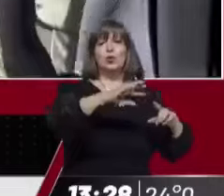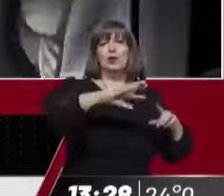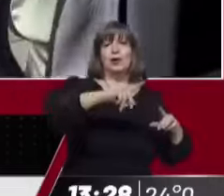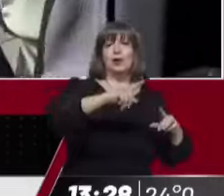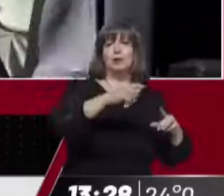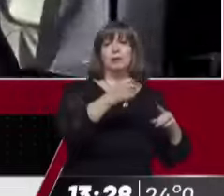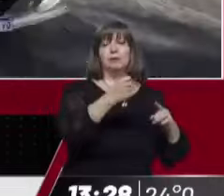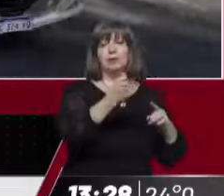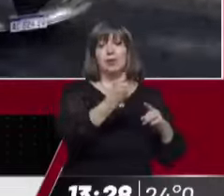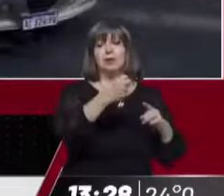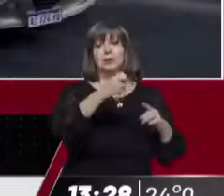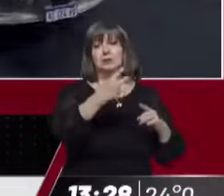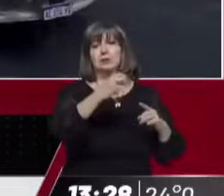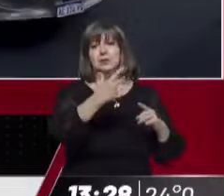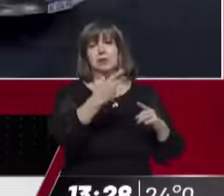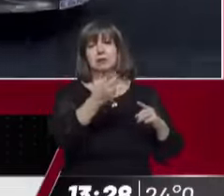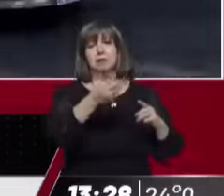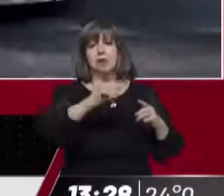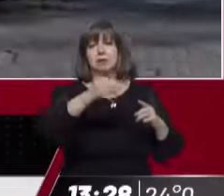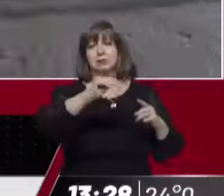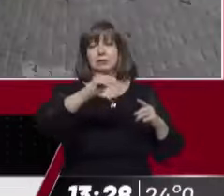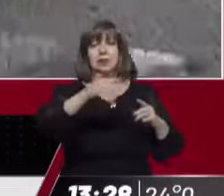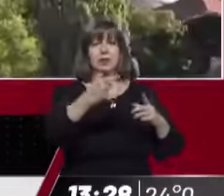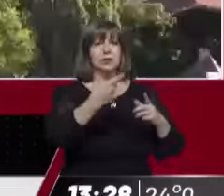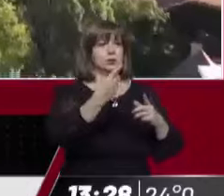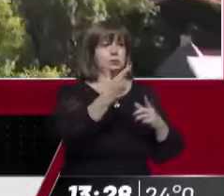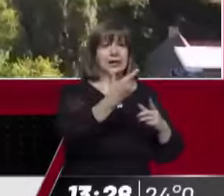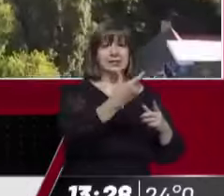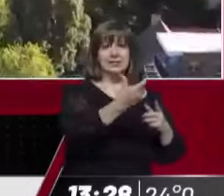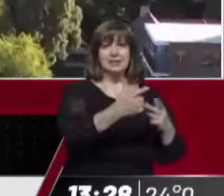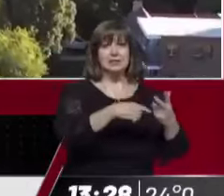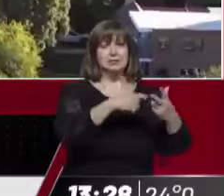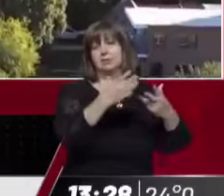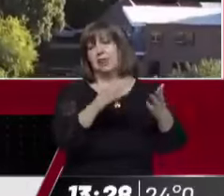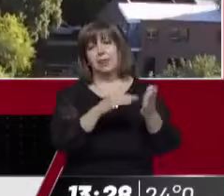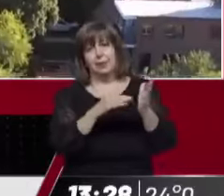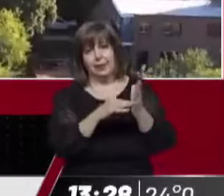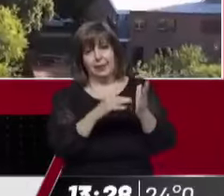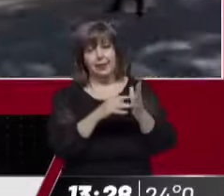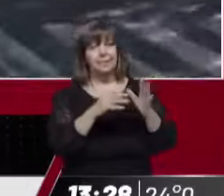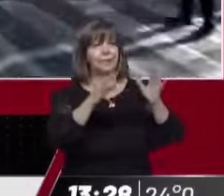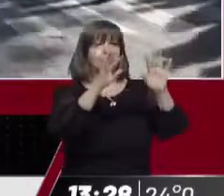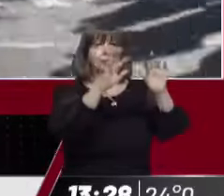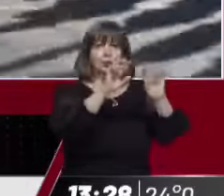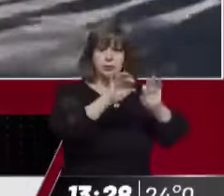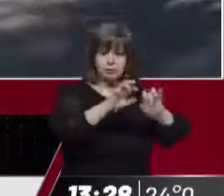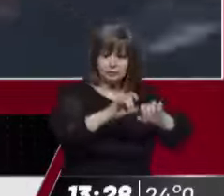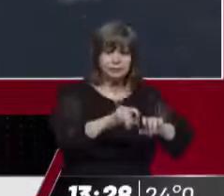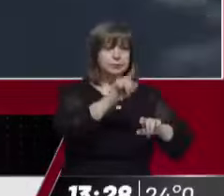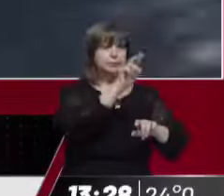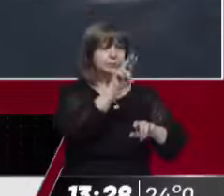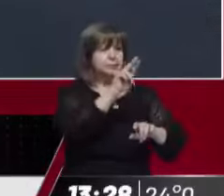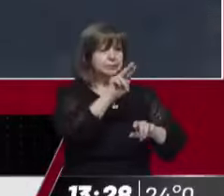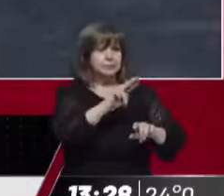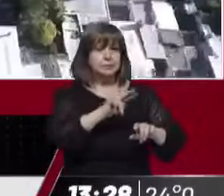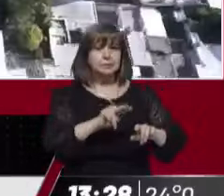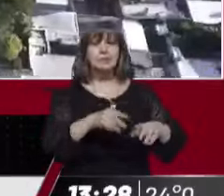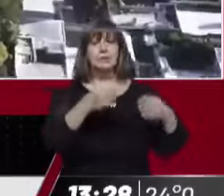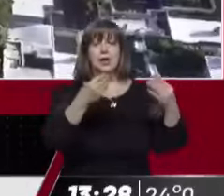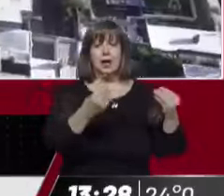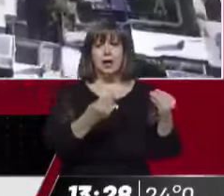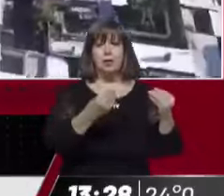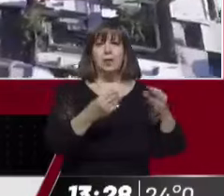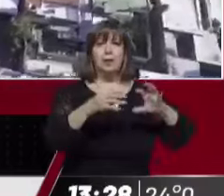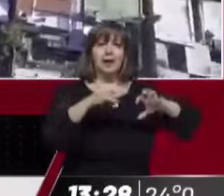esto, hablar de un reacomodamiento de unos 1.400 internos, y por eso esto que nos referí,